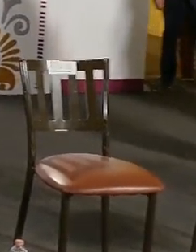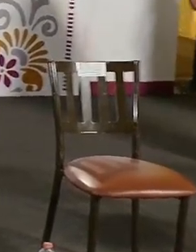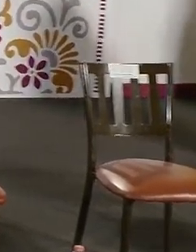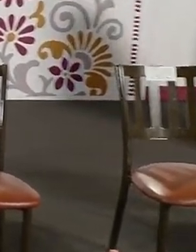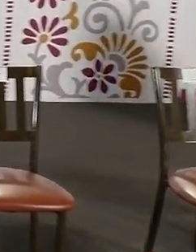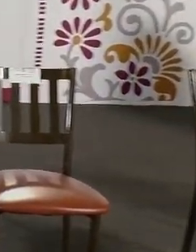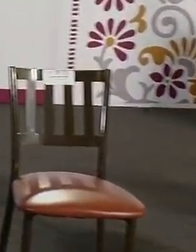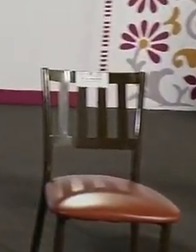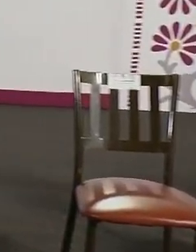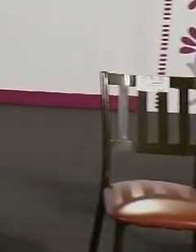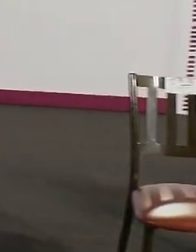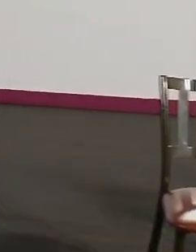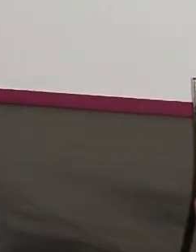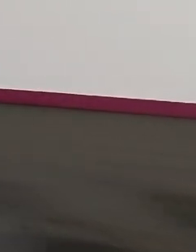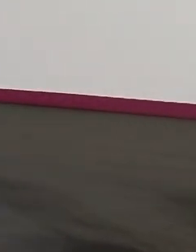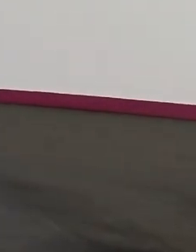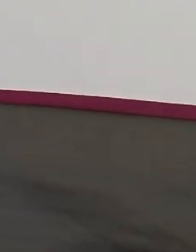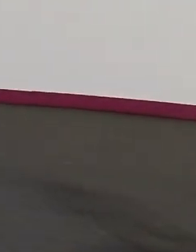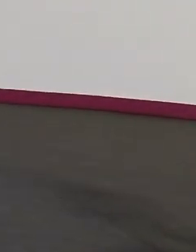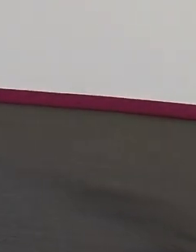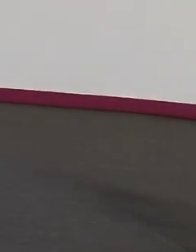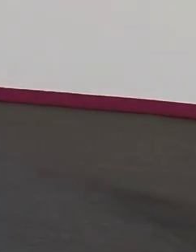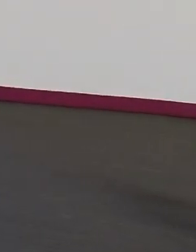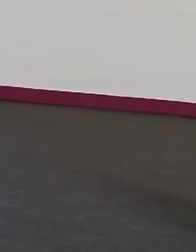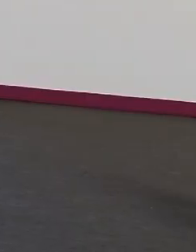¿Cómo están? Bien.